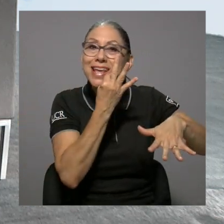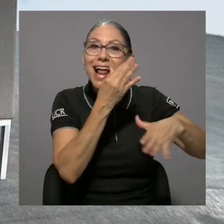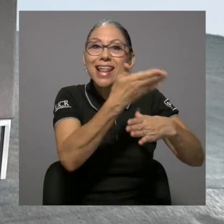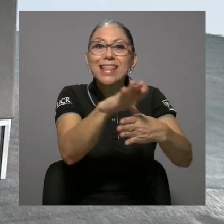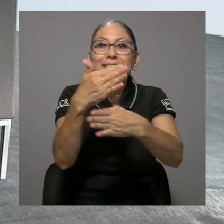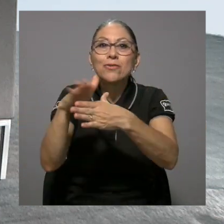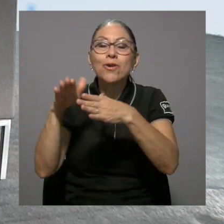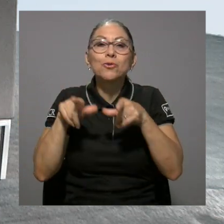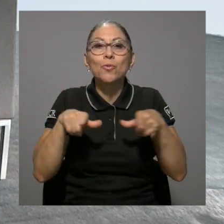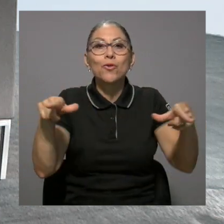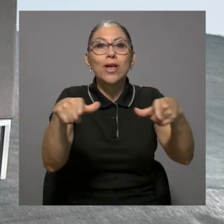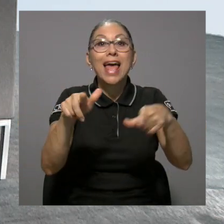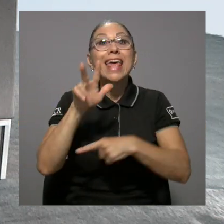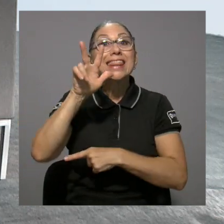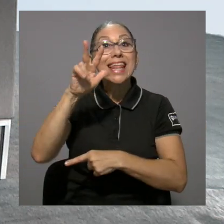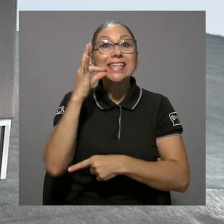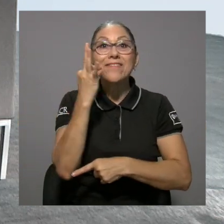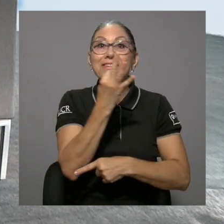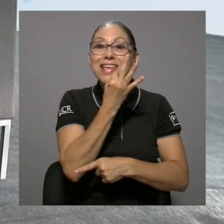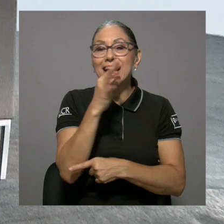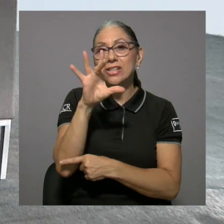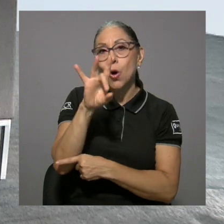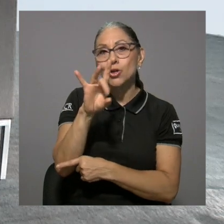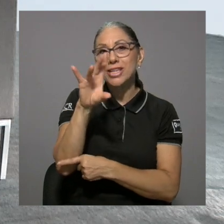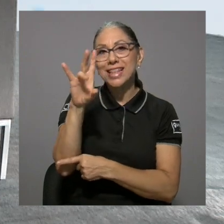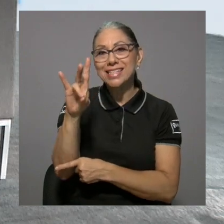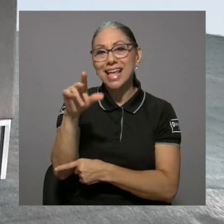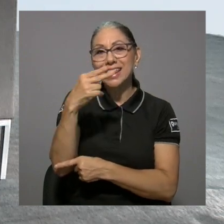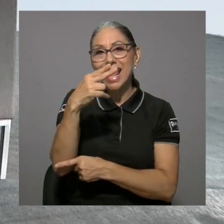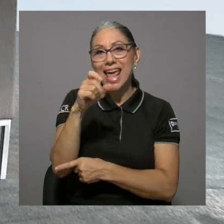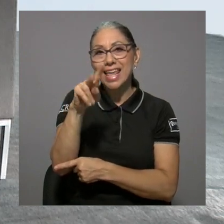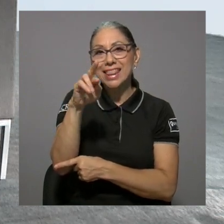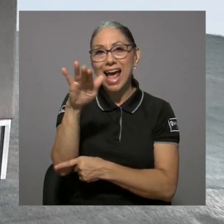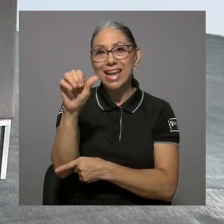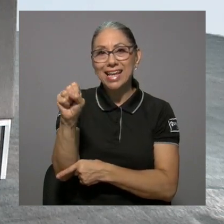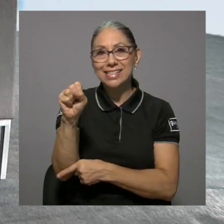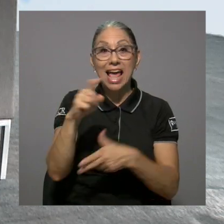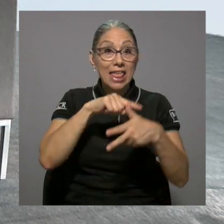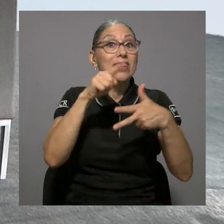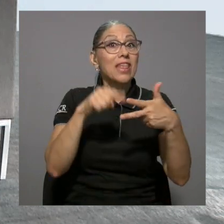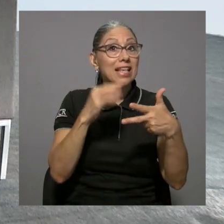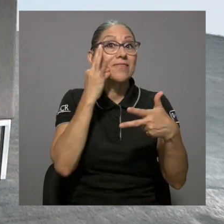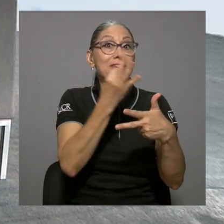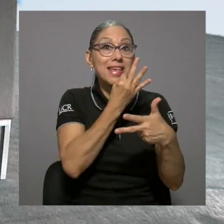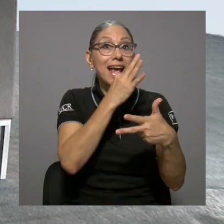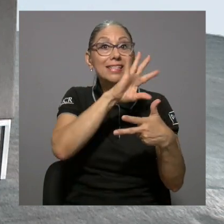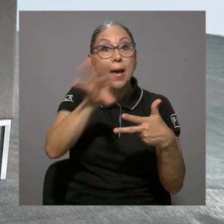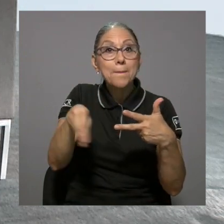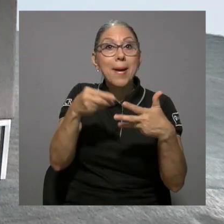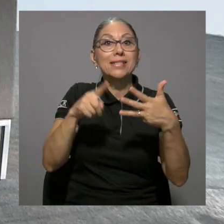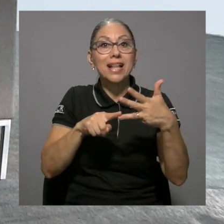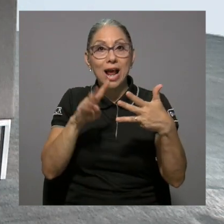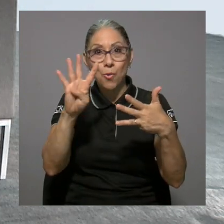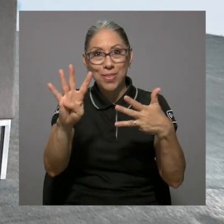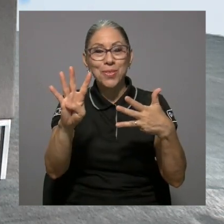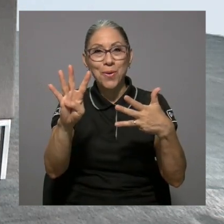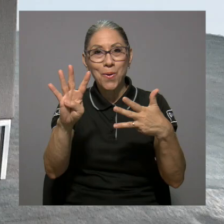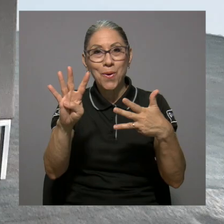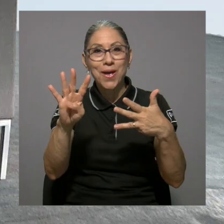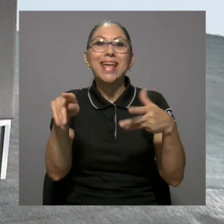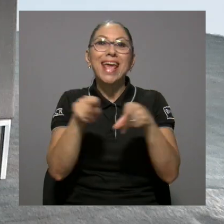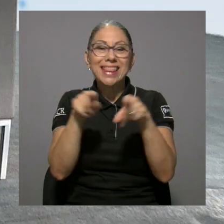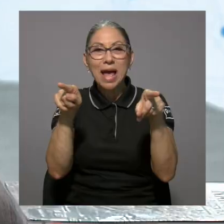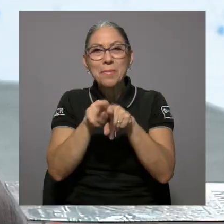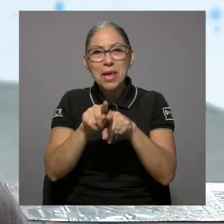fincas, son 87 hectáreas, entonces era 3 fincas más la finca 4, ¿verdad? Que también la levantamos